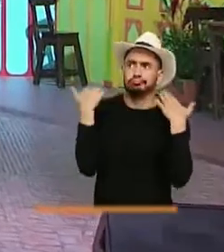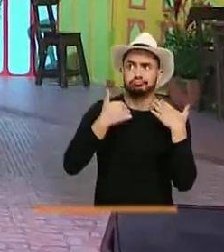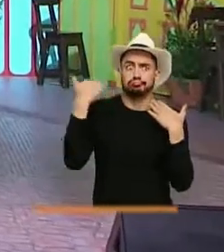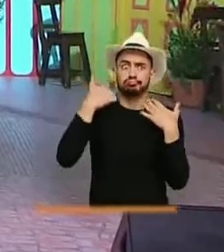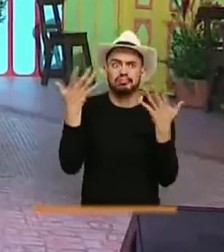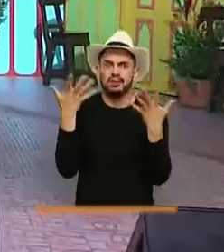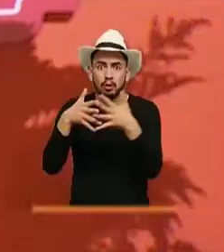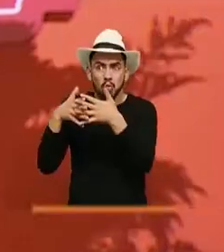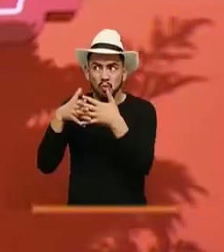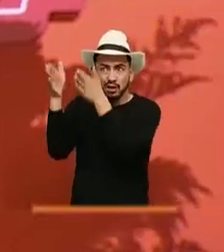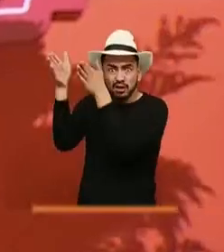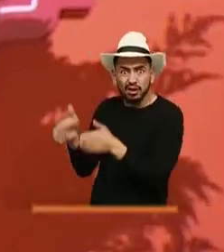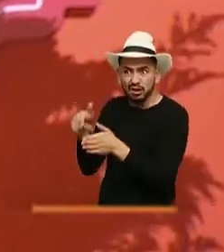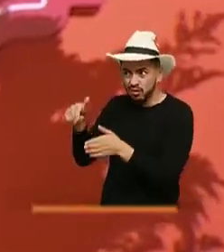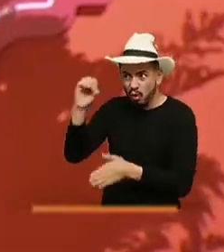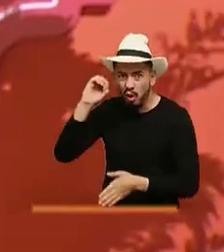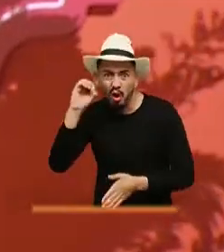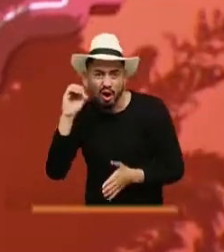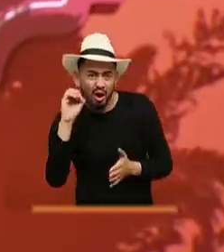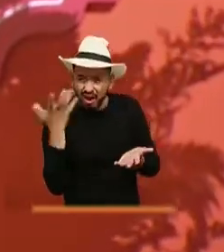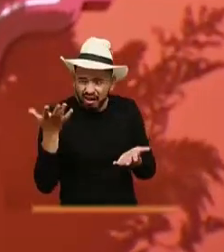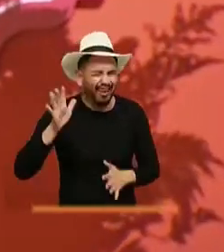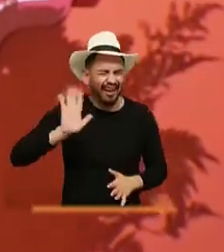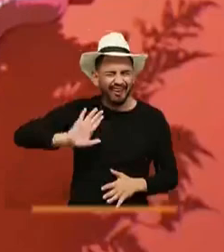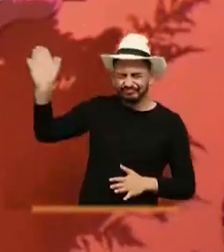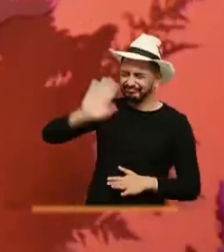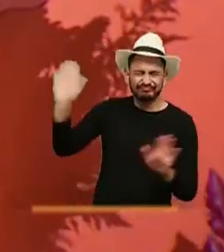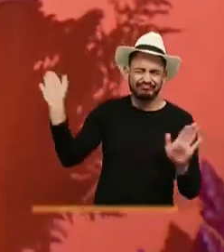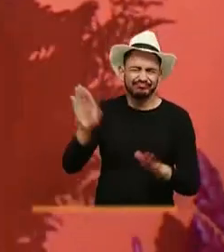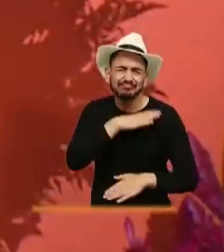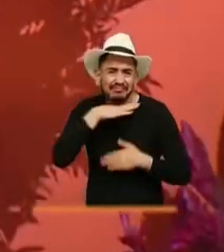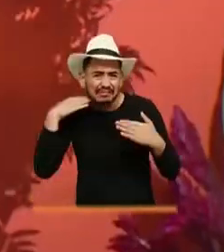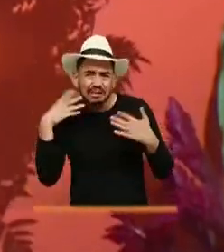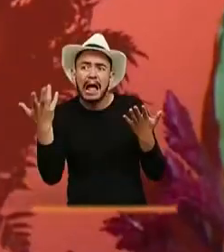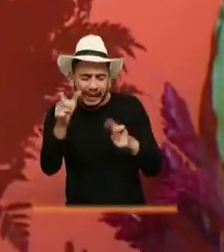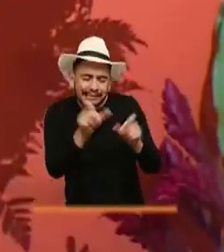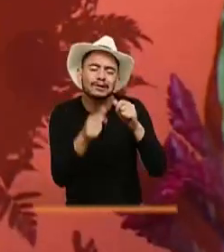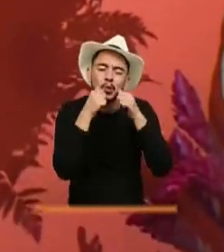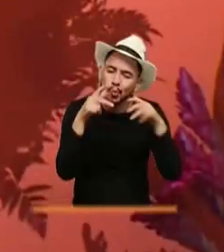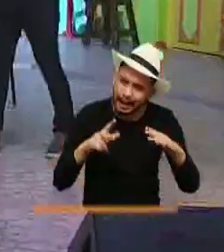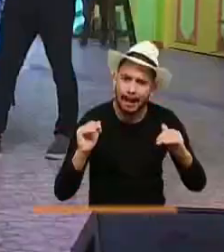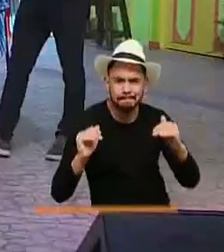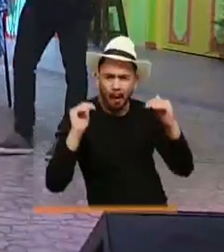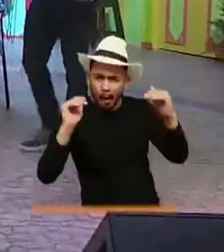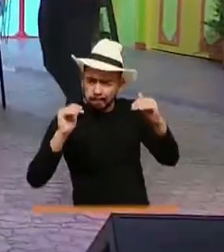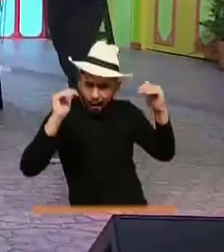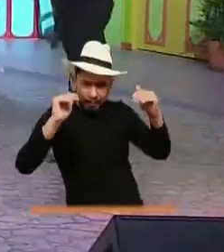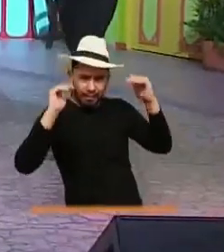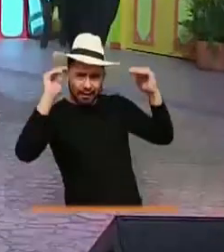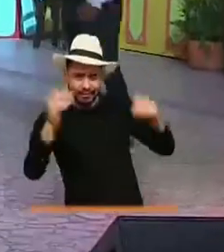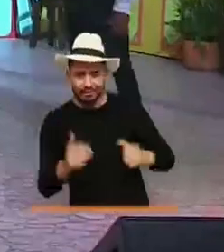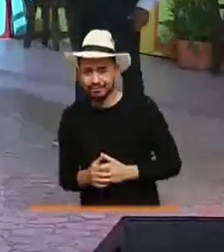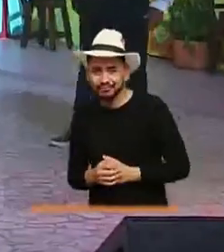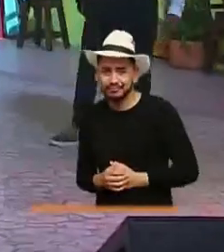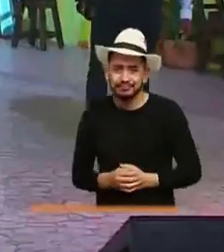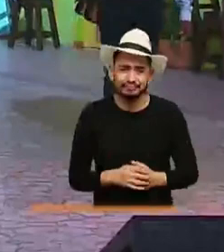americano, y que aprenda a perder por un mundo más humano. Y que liberen